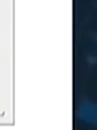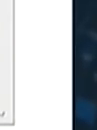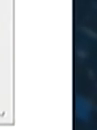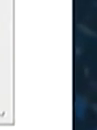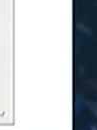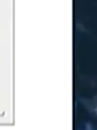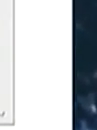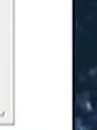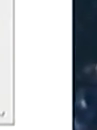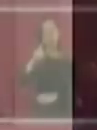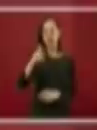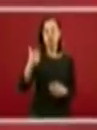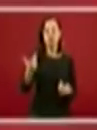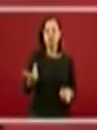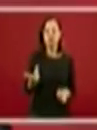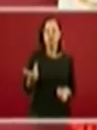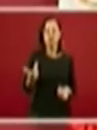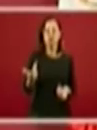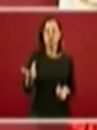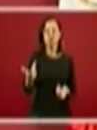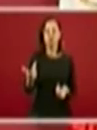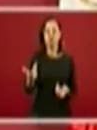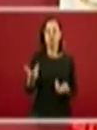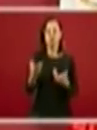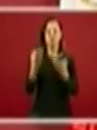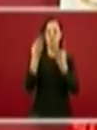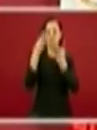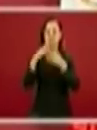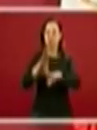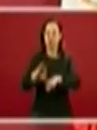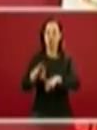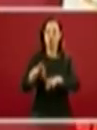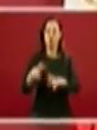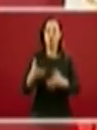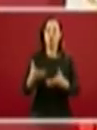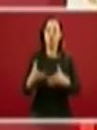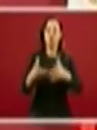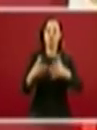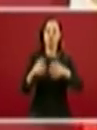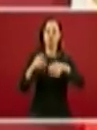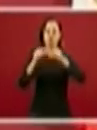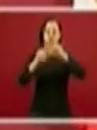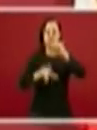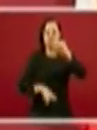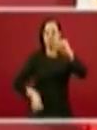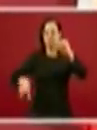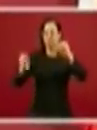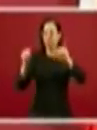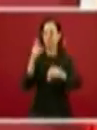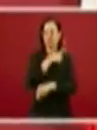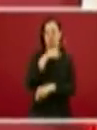sacaremos nueva infografía quincenal, sí. Toda la información, si googlean spin y conferencia presidente,